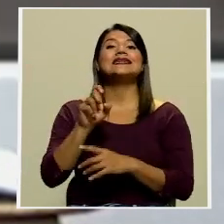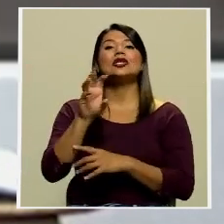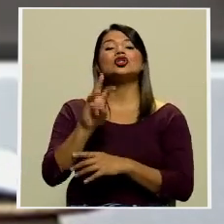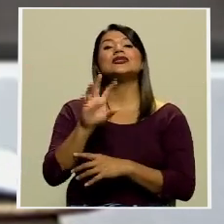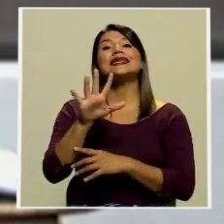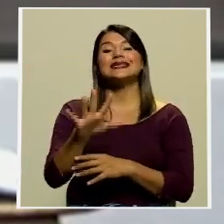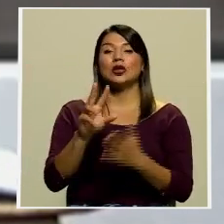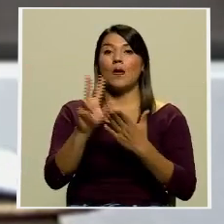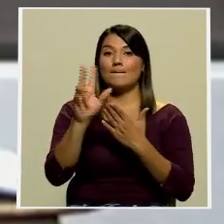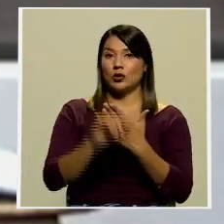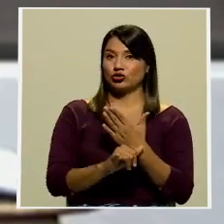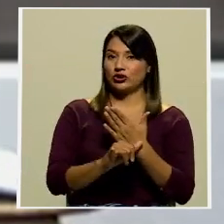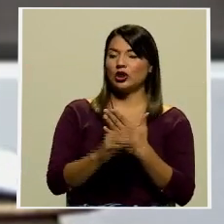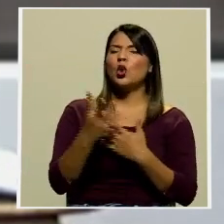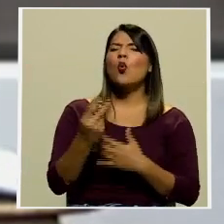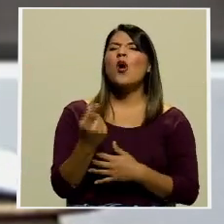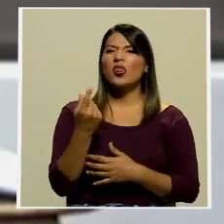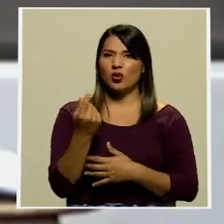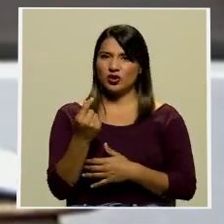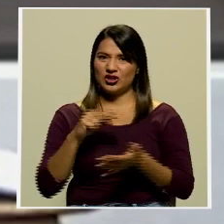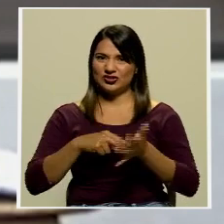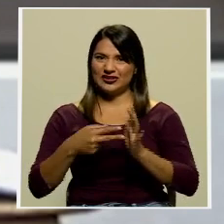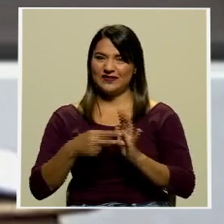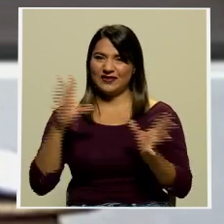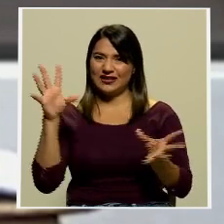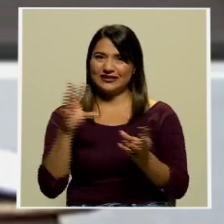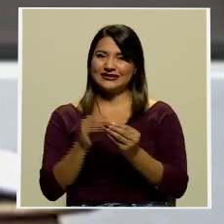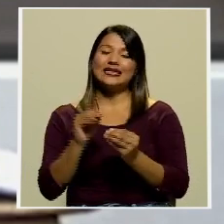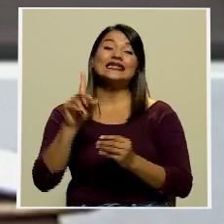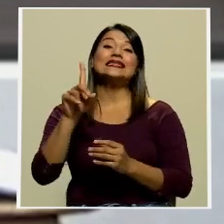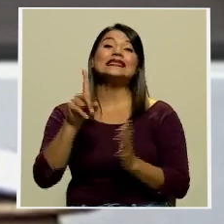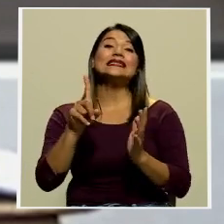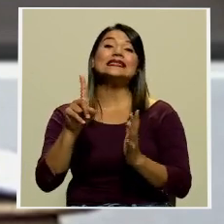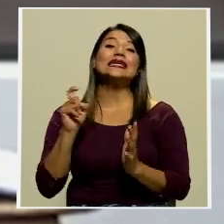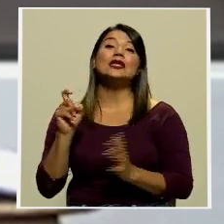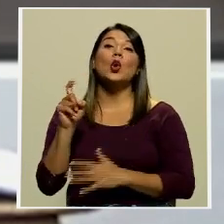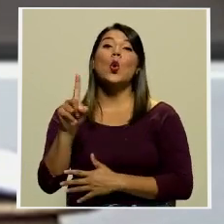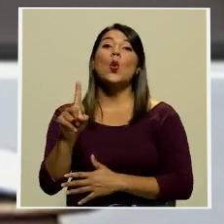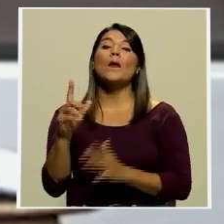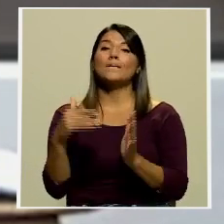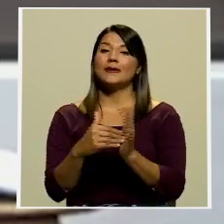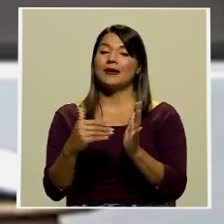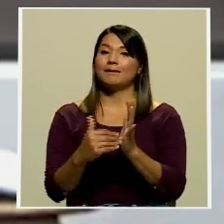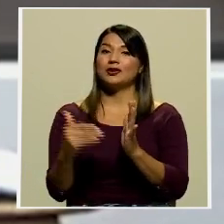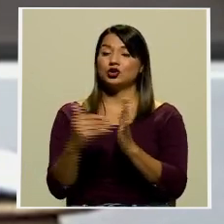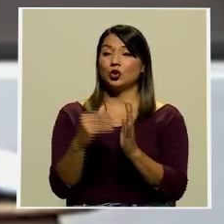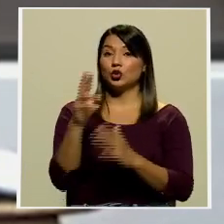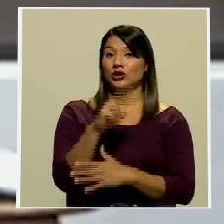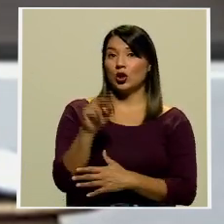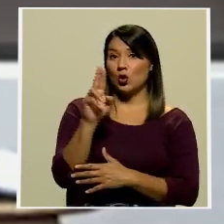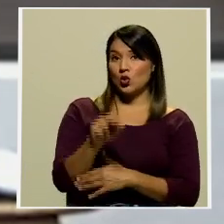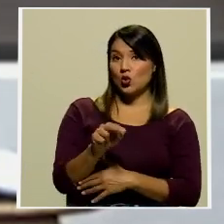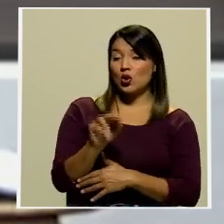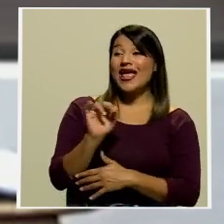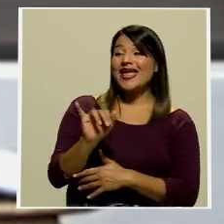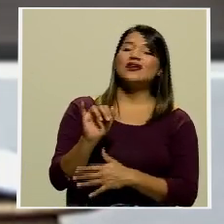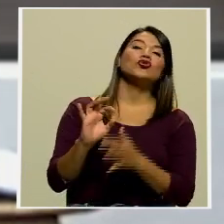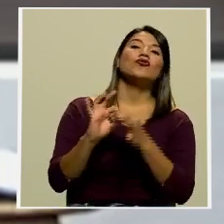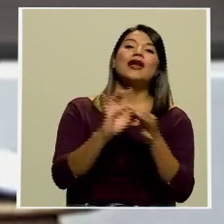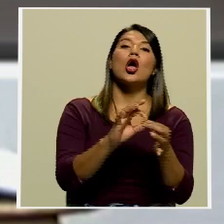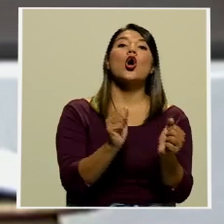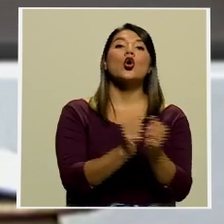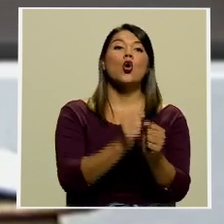165 obras con una inversión de más de 101.000 millones de colones. Este monto indicado tiene que ver también con obras,